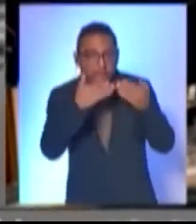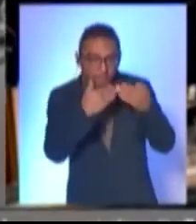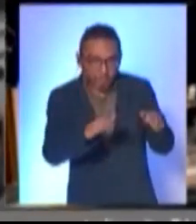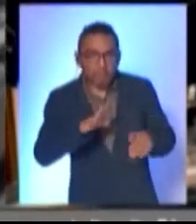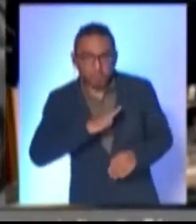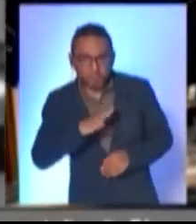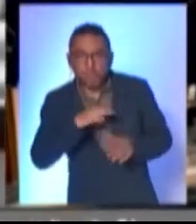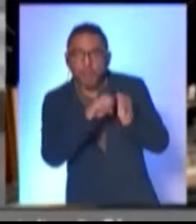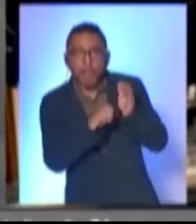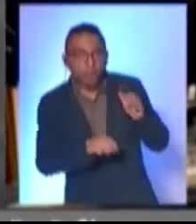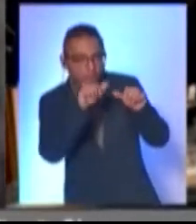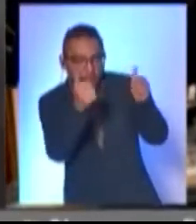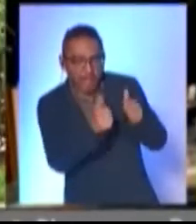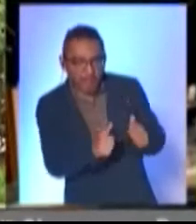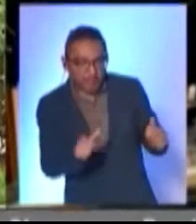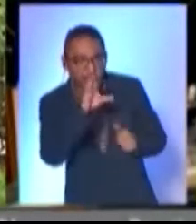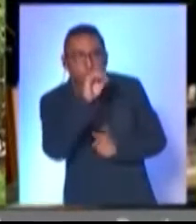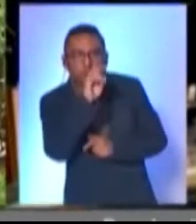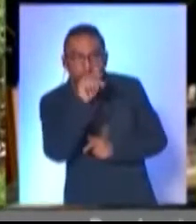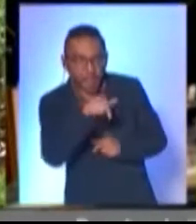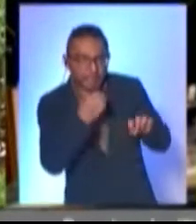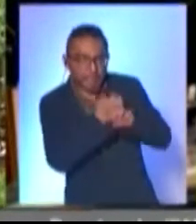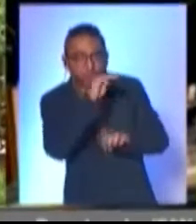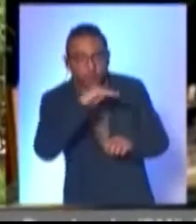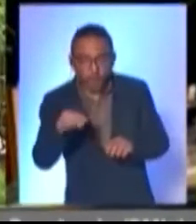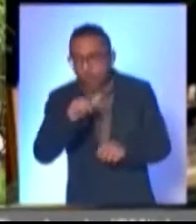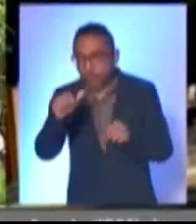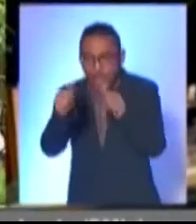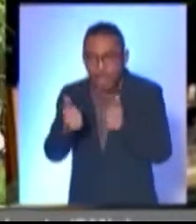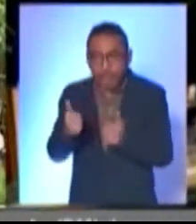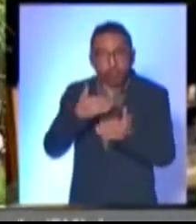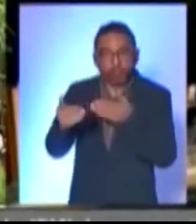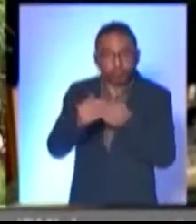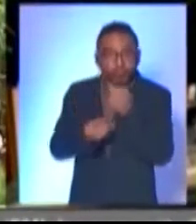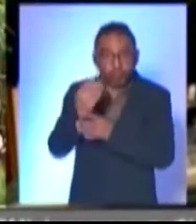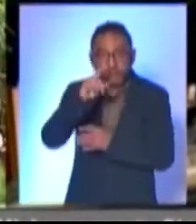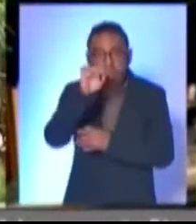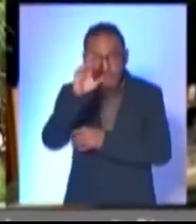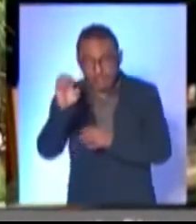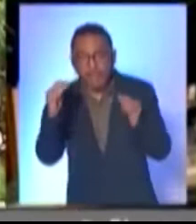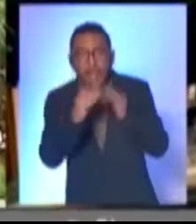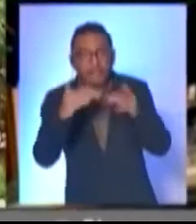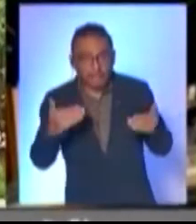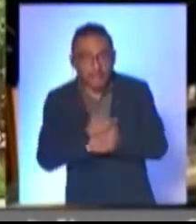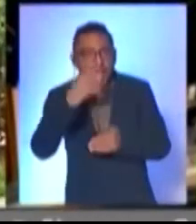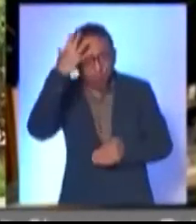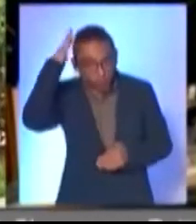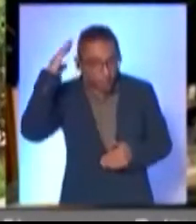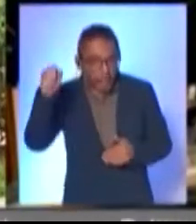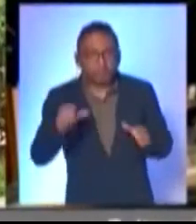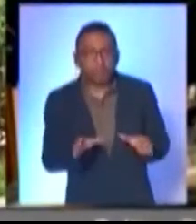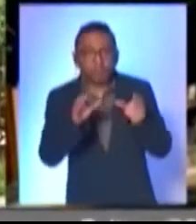el de arte colonial del estado de Michoacán, de arte contemporáneo Alfredo Salce, Casa Natal de Morelos y Centro Cultural